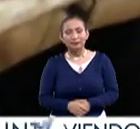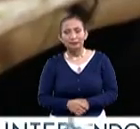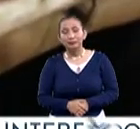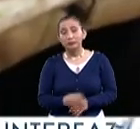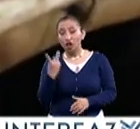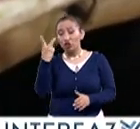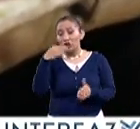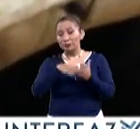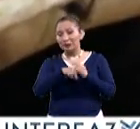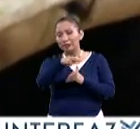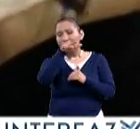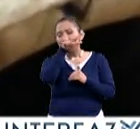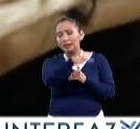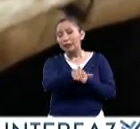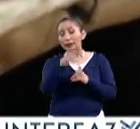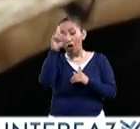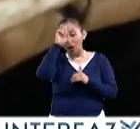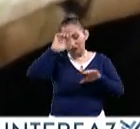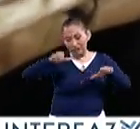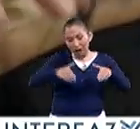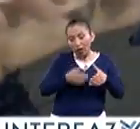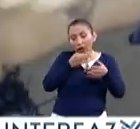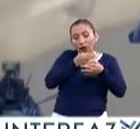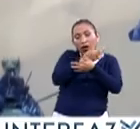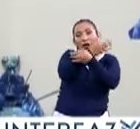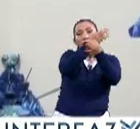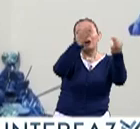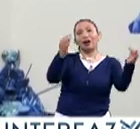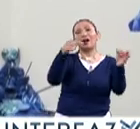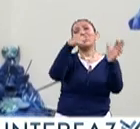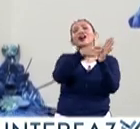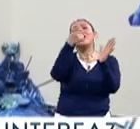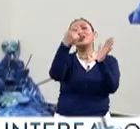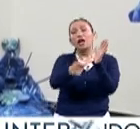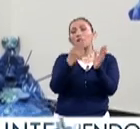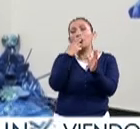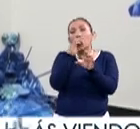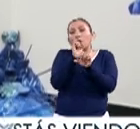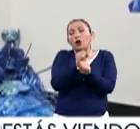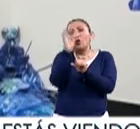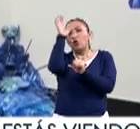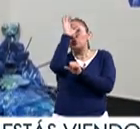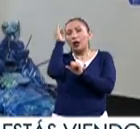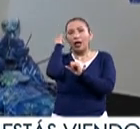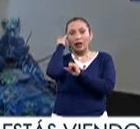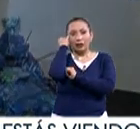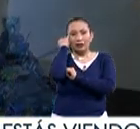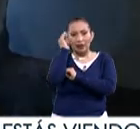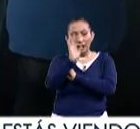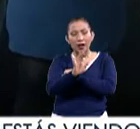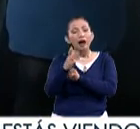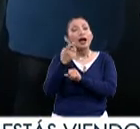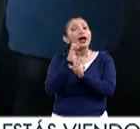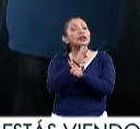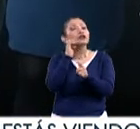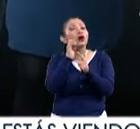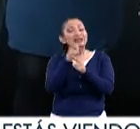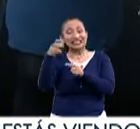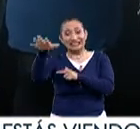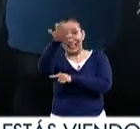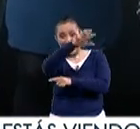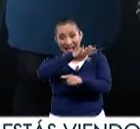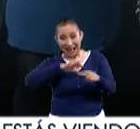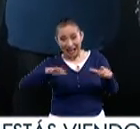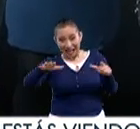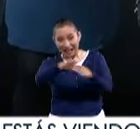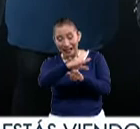En 2017, el Consejo publica la Declaración sobre la Apropiación Cultural Indígena, dando así a este